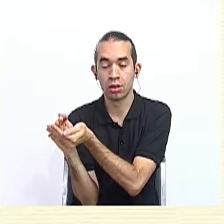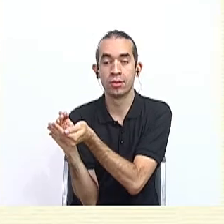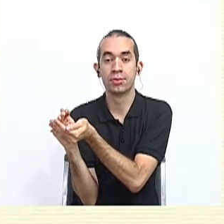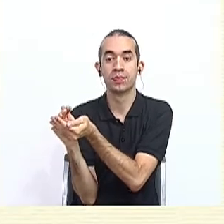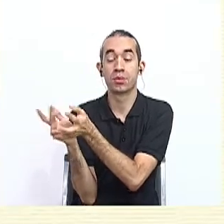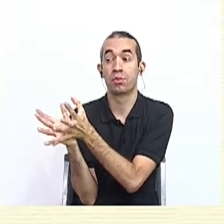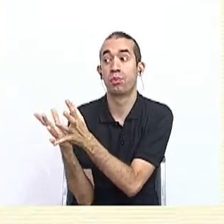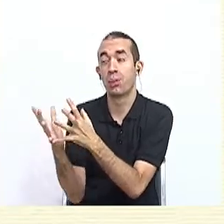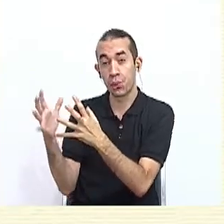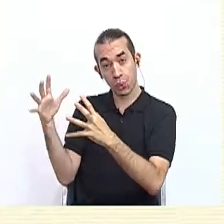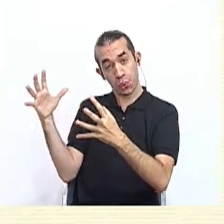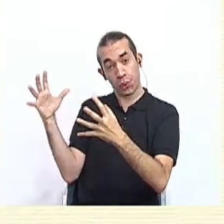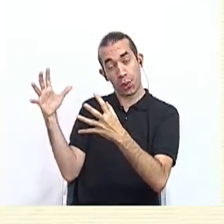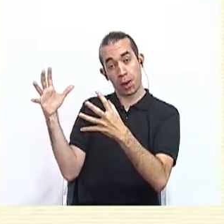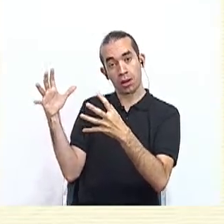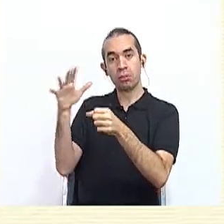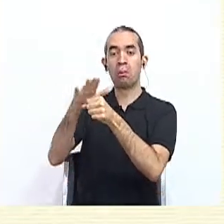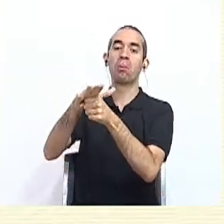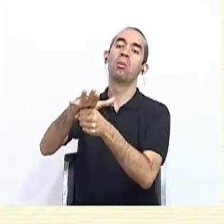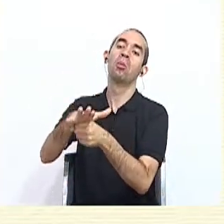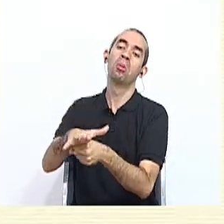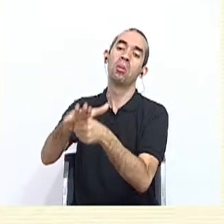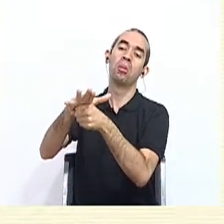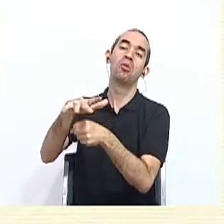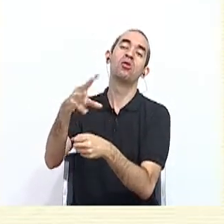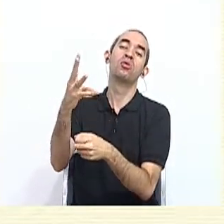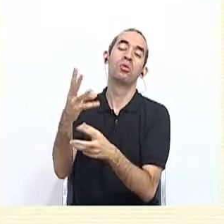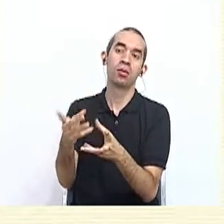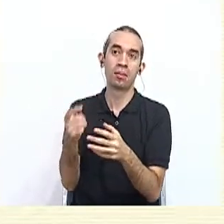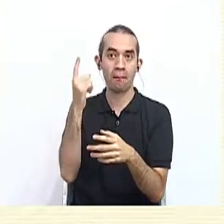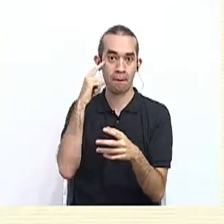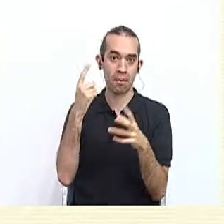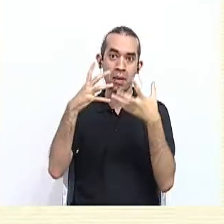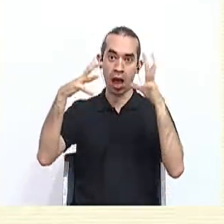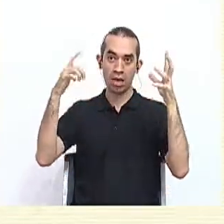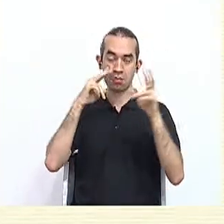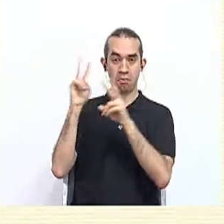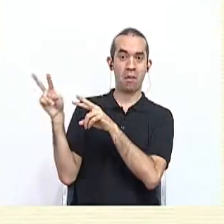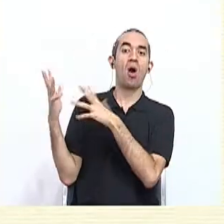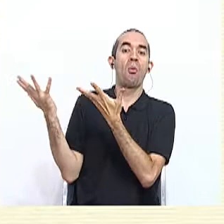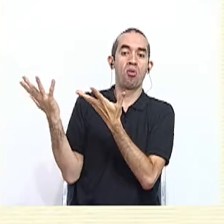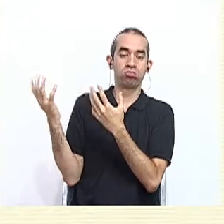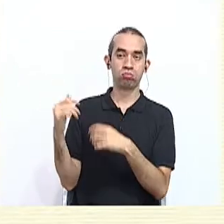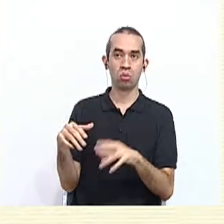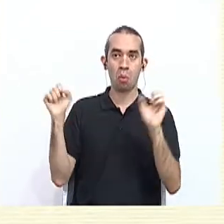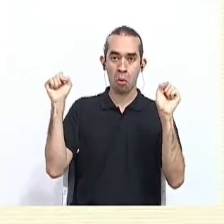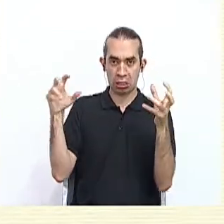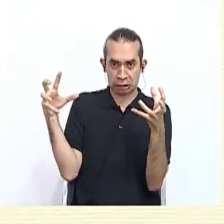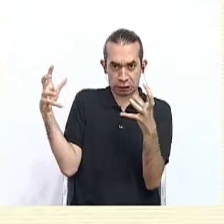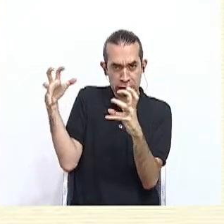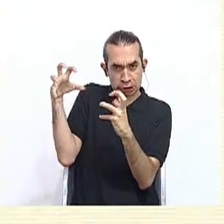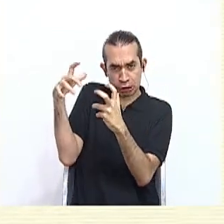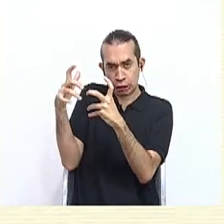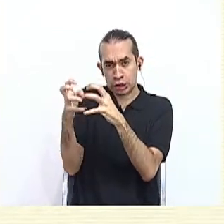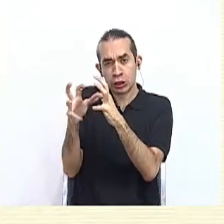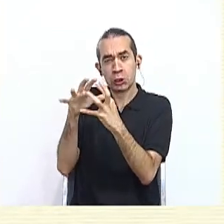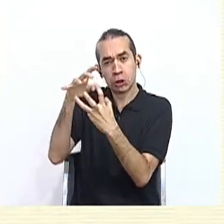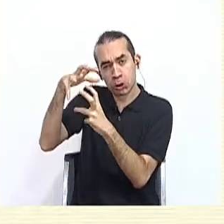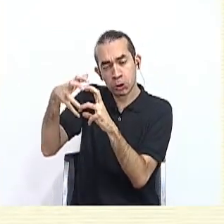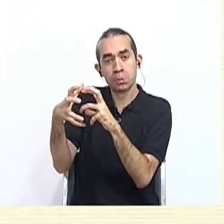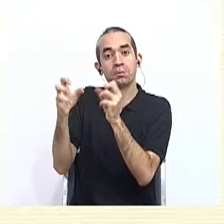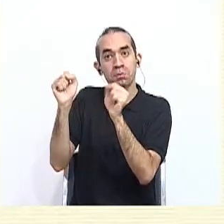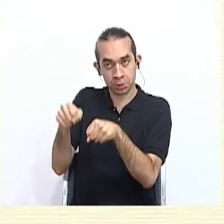mayor volumen, menor presión. Los gases son comprimibles. Veamos esa imagen, cómo podemos comprimir las partículas del gas